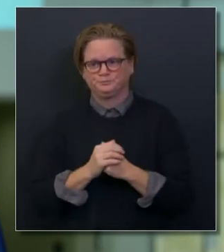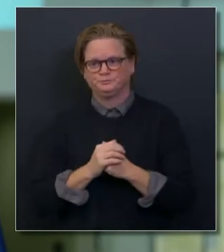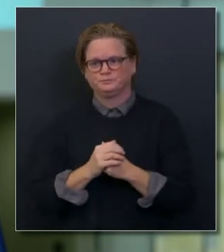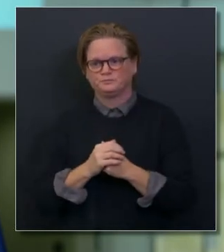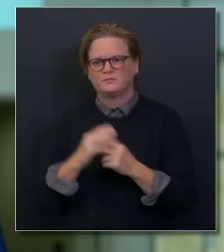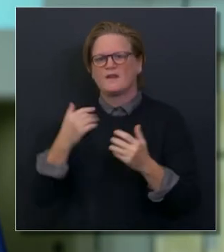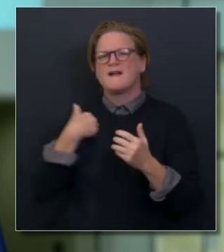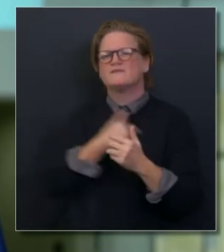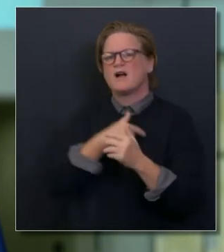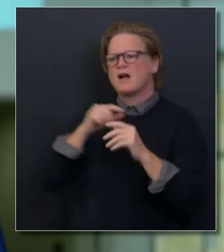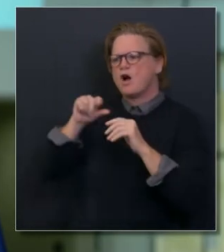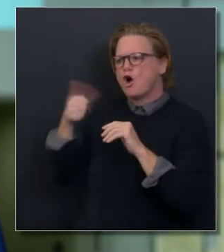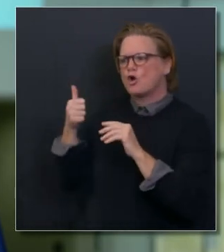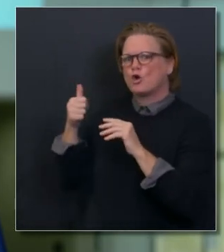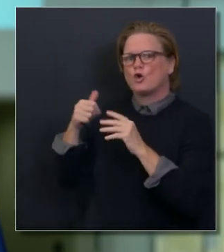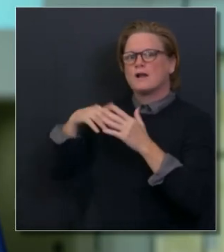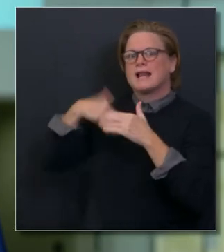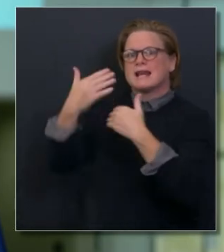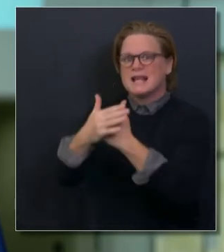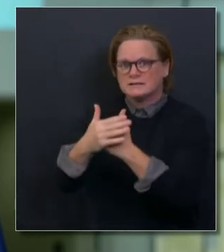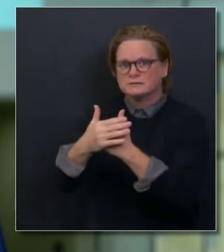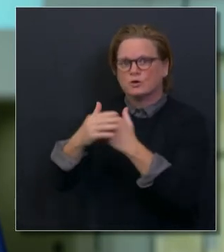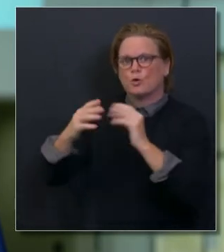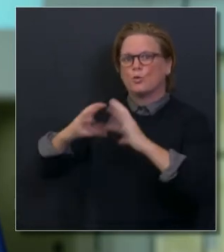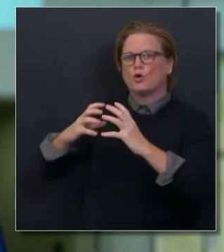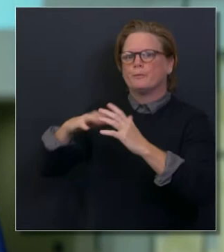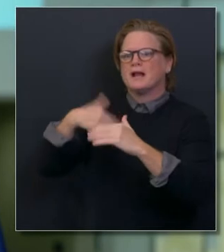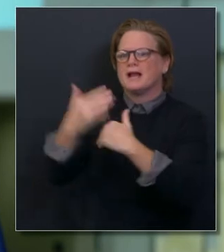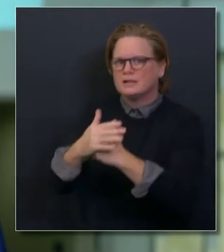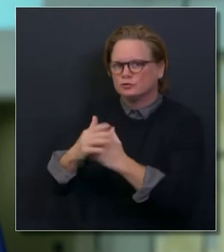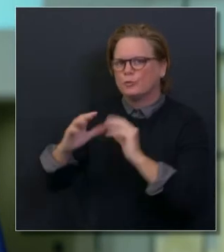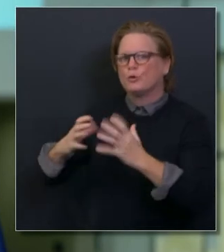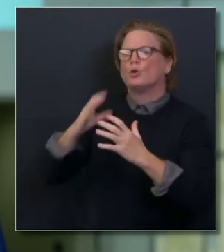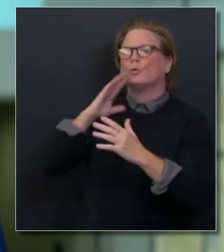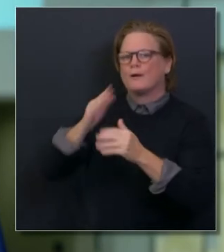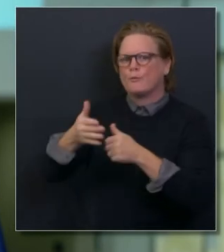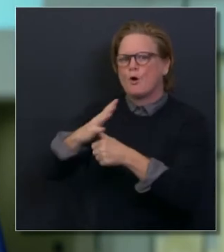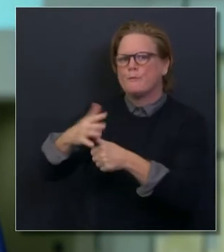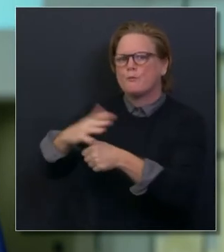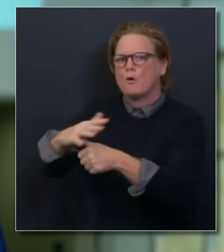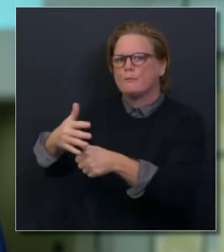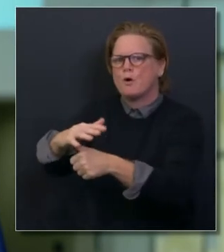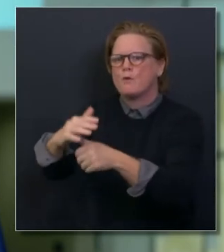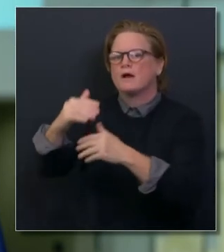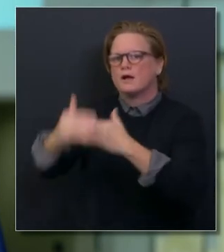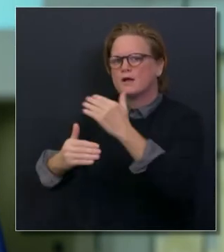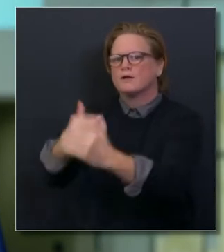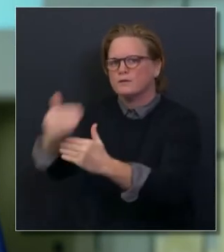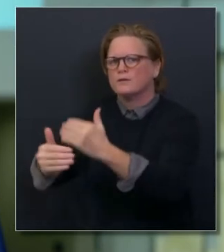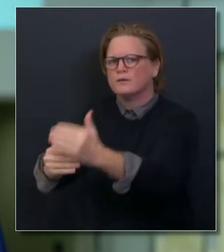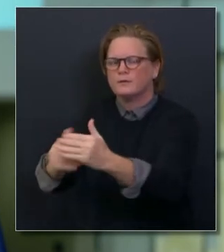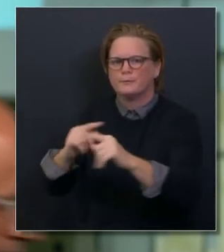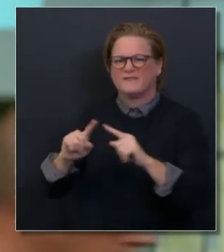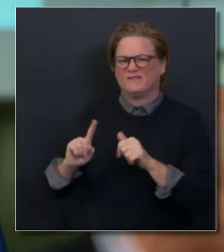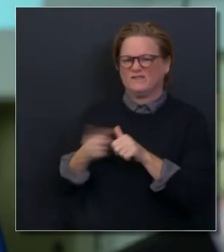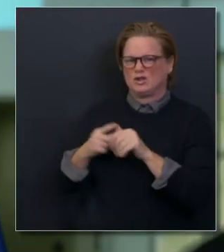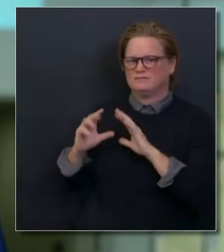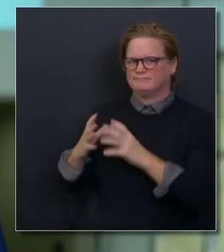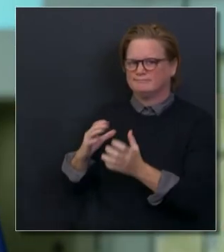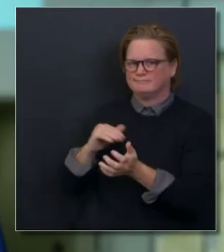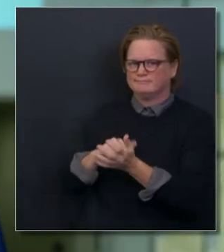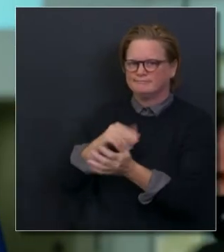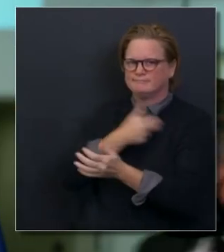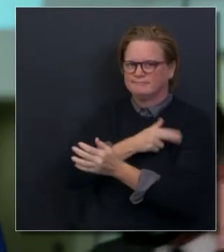construyendo el sistema para cerciorarnos que esa lista de prioridades se sigan. Podemos rastrear esto y compartirlo